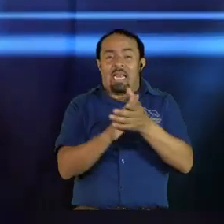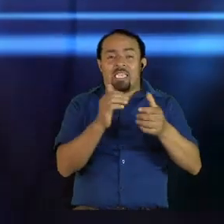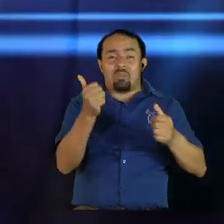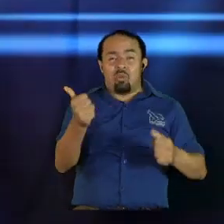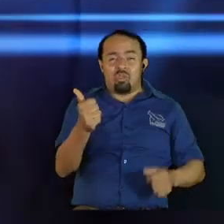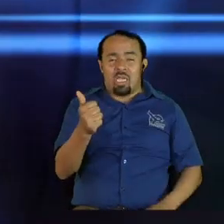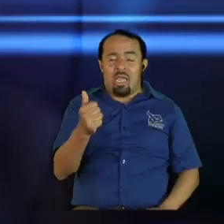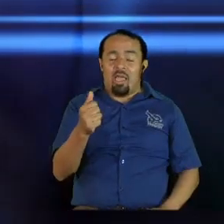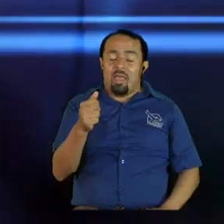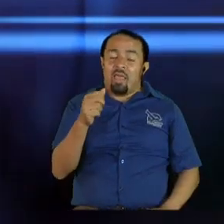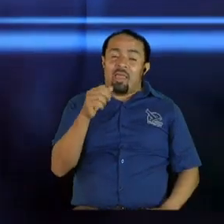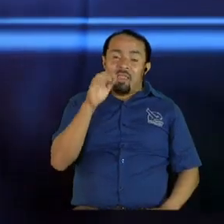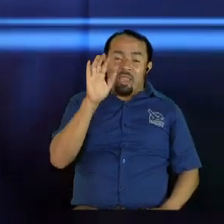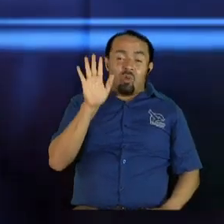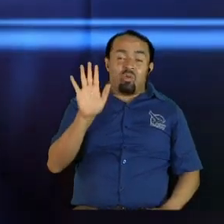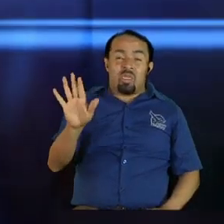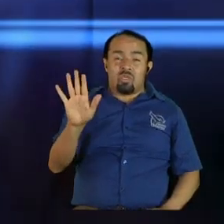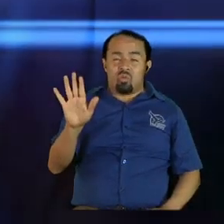de uno de sus giborim.